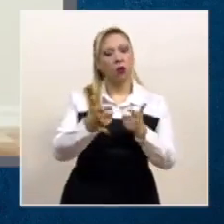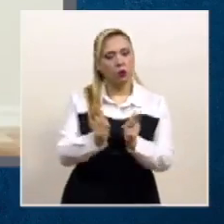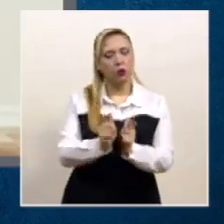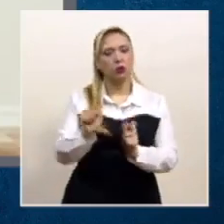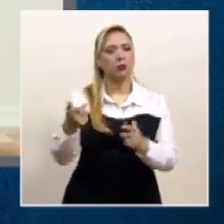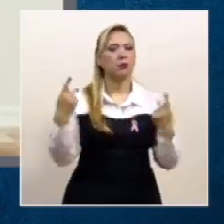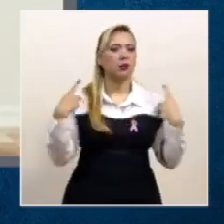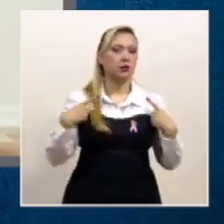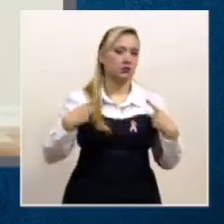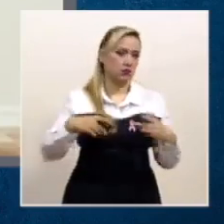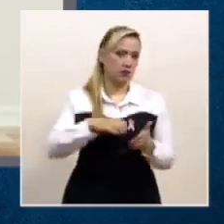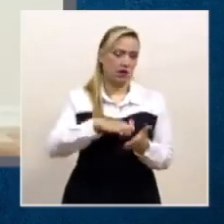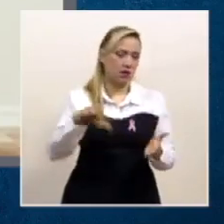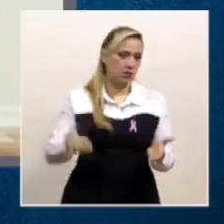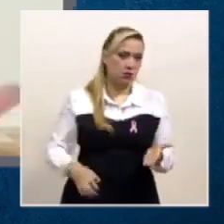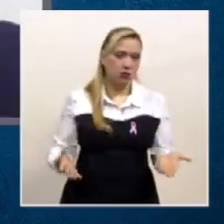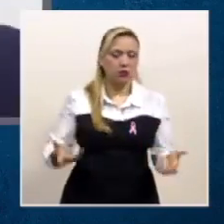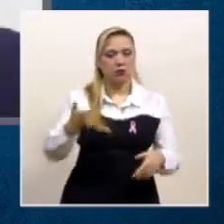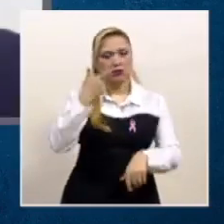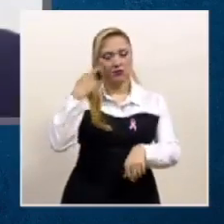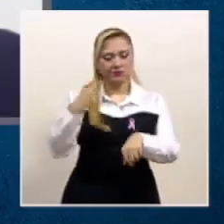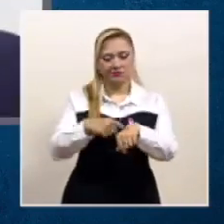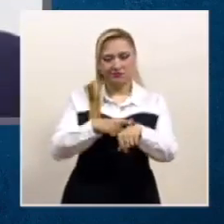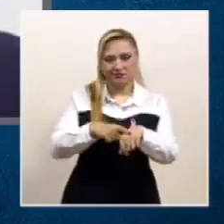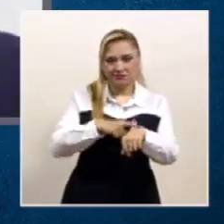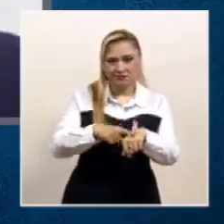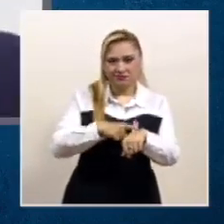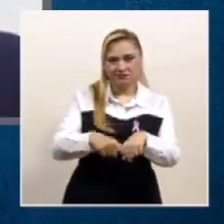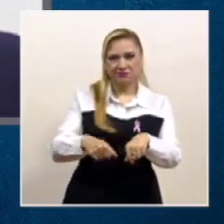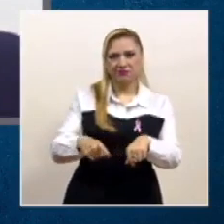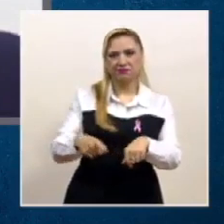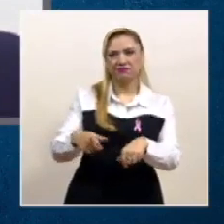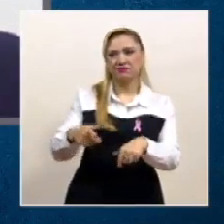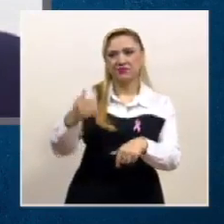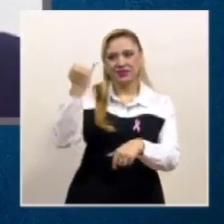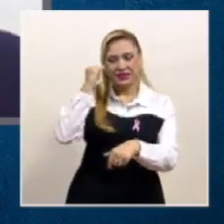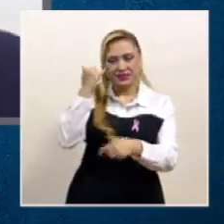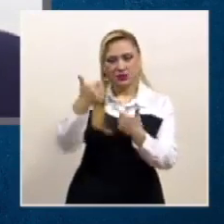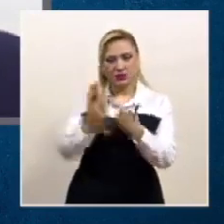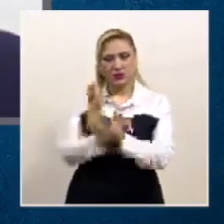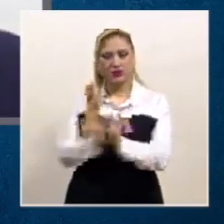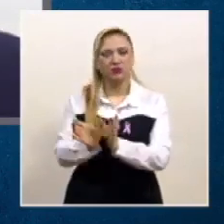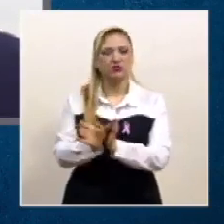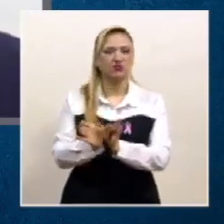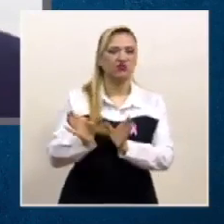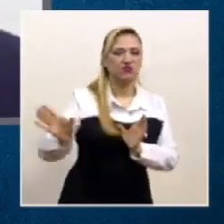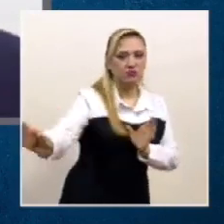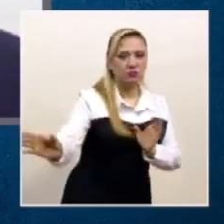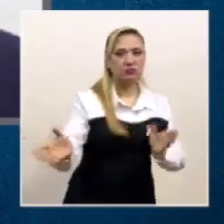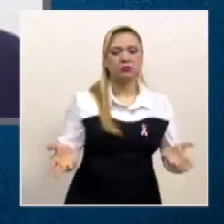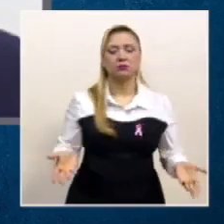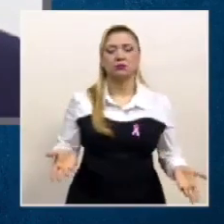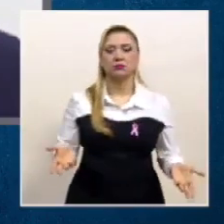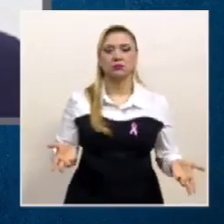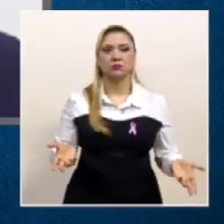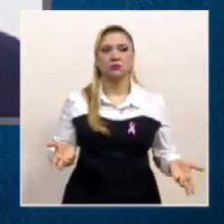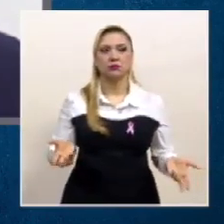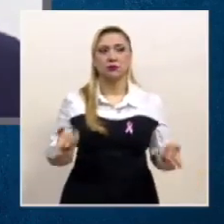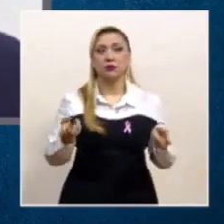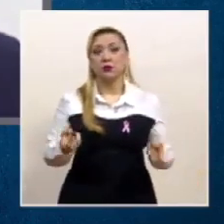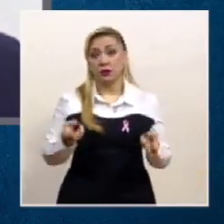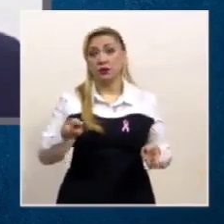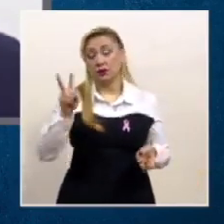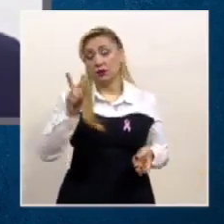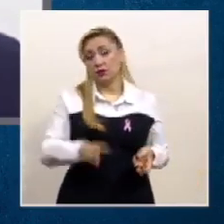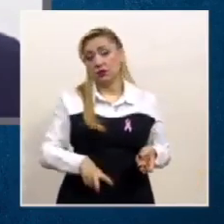por ejemplo, personas racializadas, grupos y comunidades indígenas, etcétera, que esto, por ejemplo, también